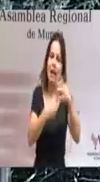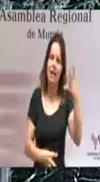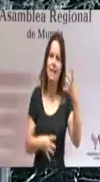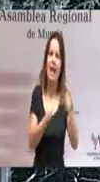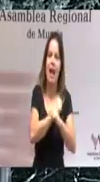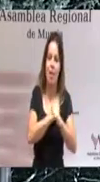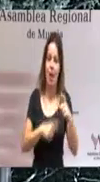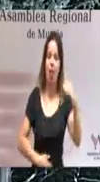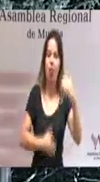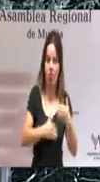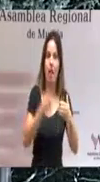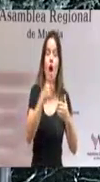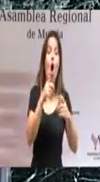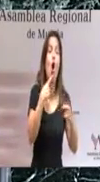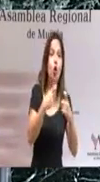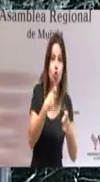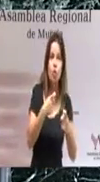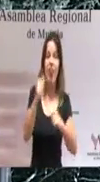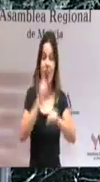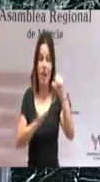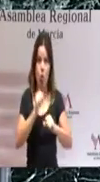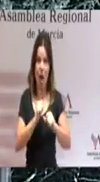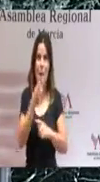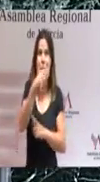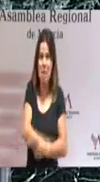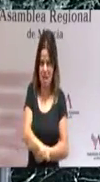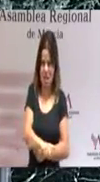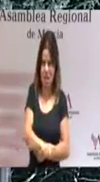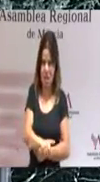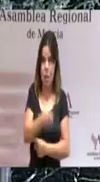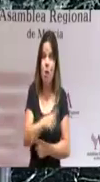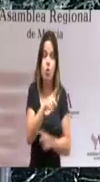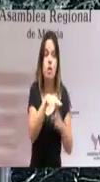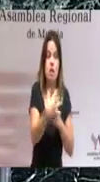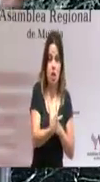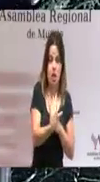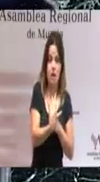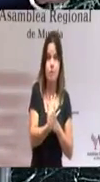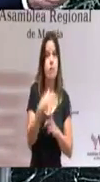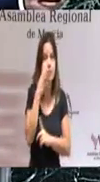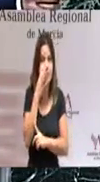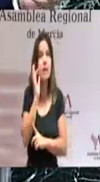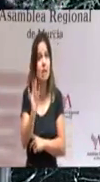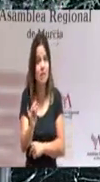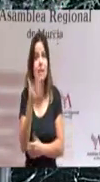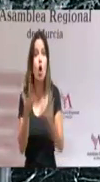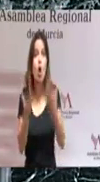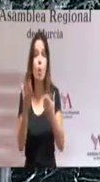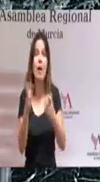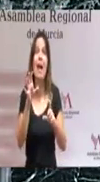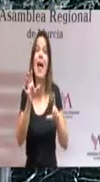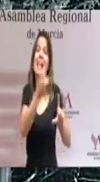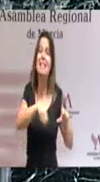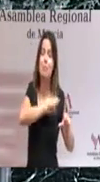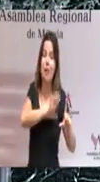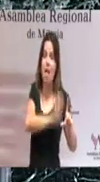consultas como en cirugía. Un mes en un caso, Y efectivamente, con respecto a la media nacional, también estamos